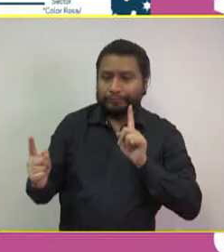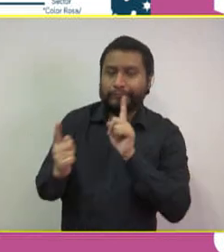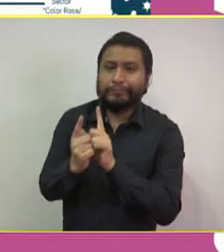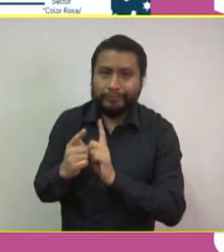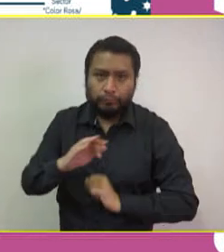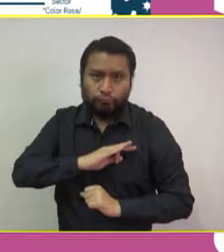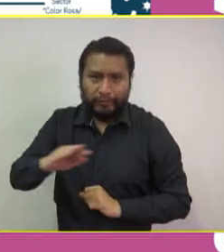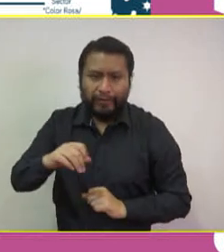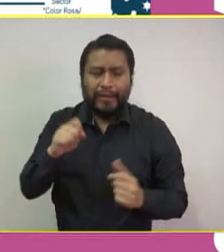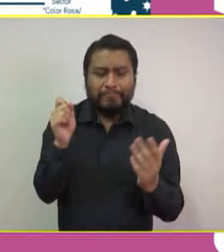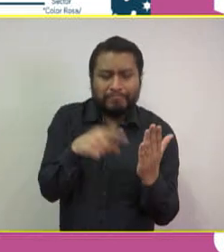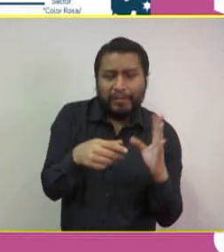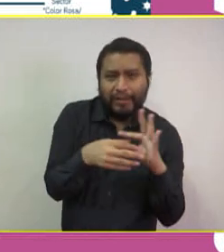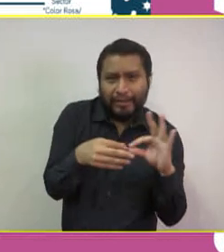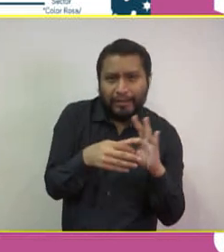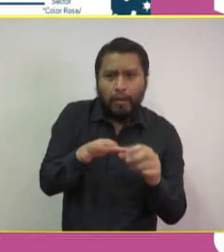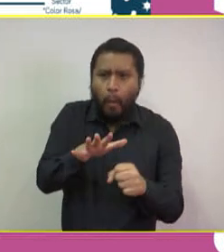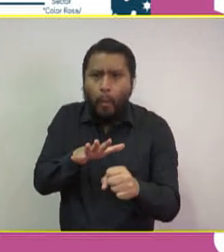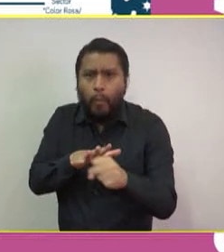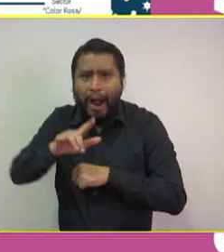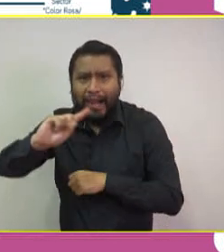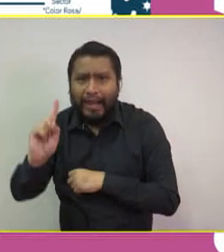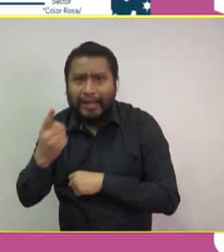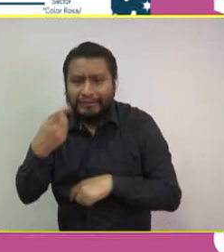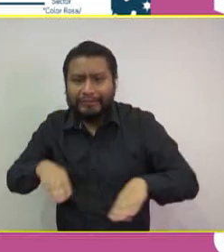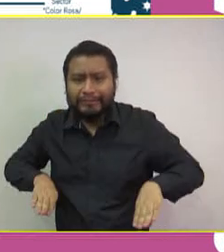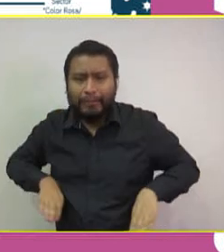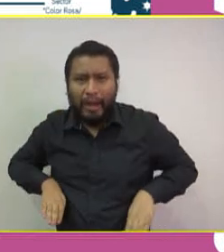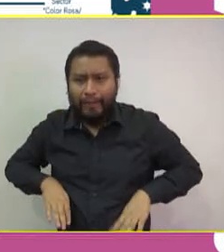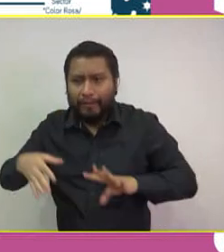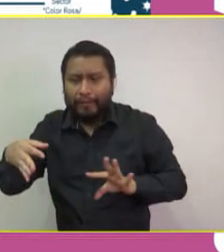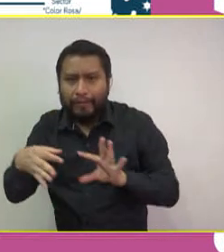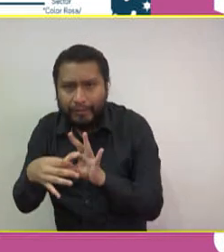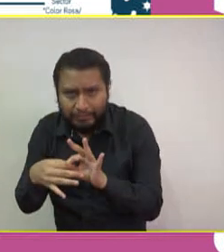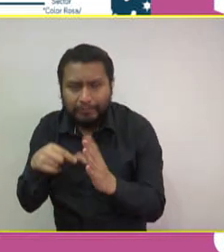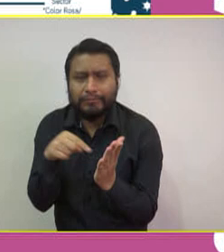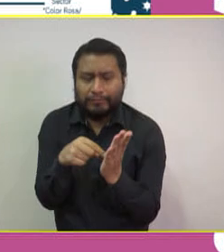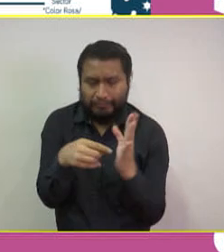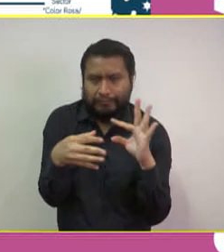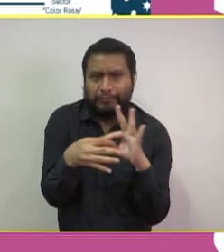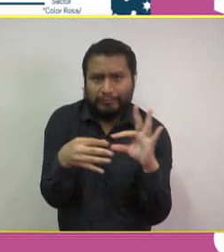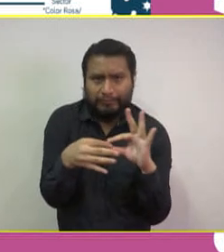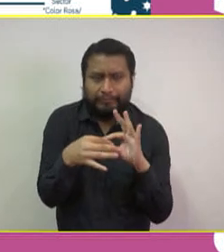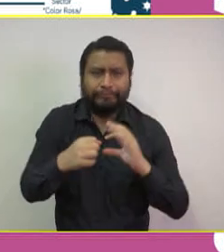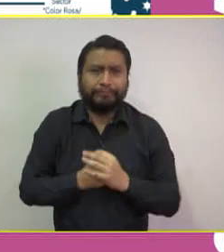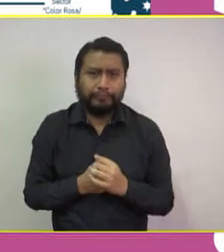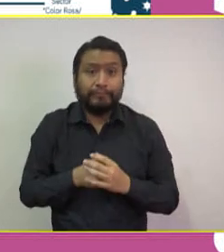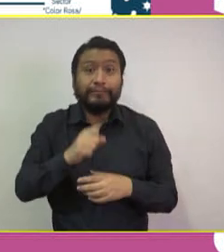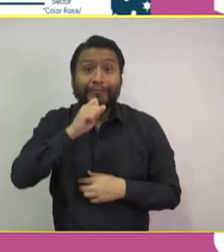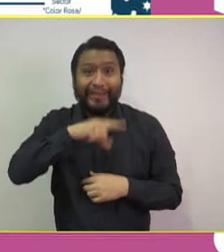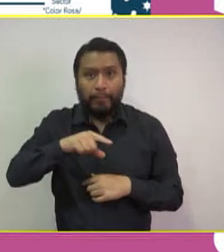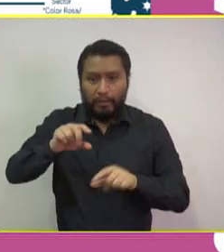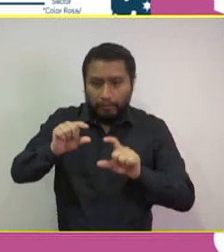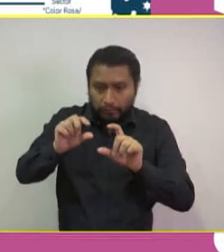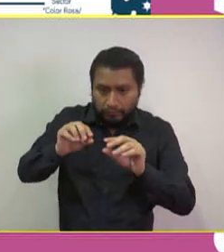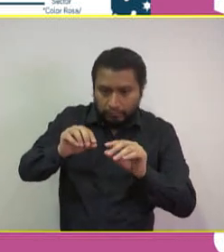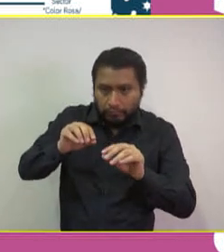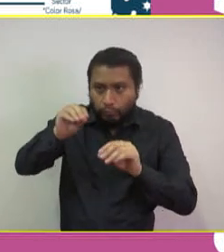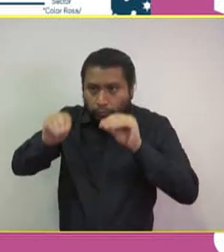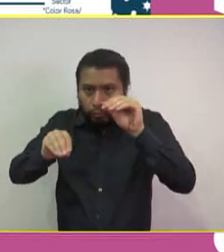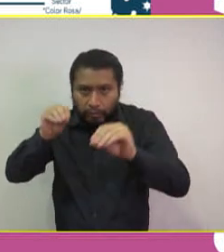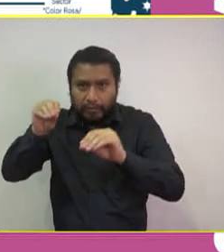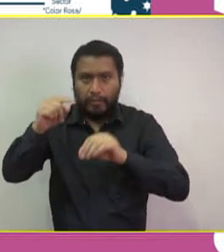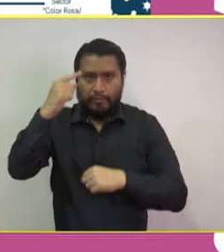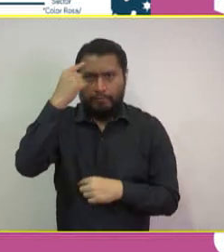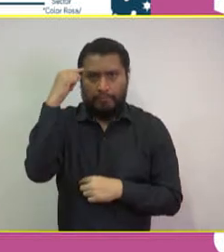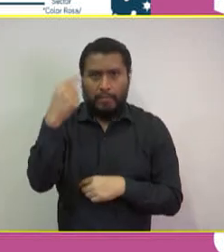sus equivalencias tridimensionales, bidimensionales y ápticas, y en este sentido se colocan también en estas partes para que puedan